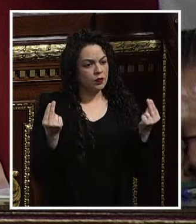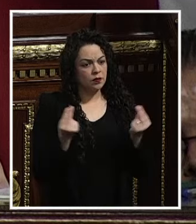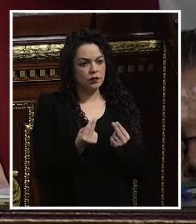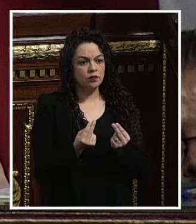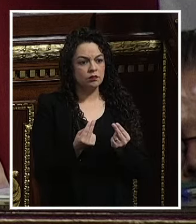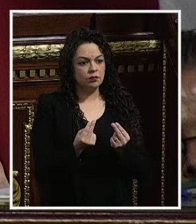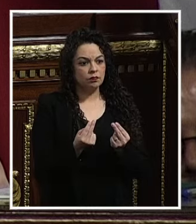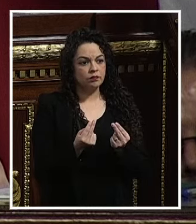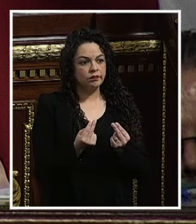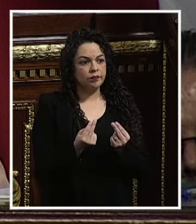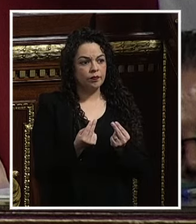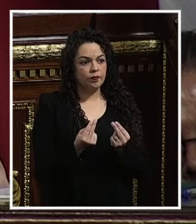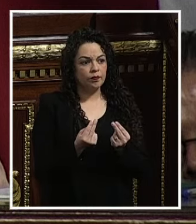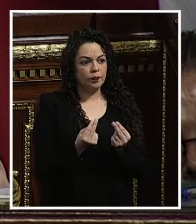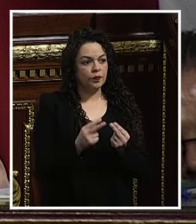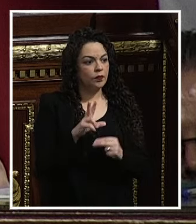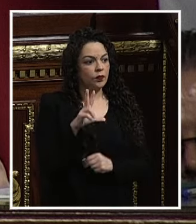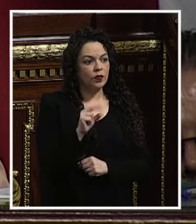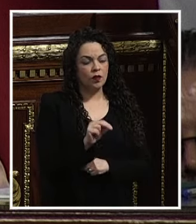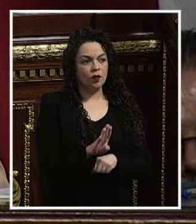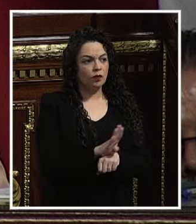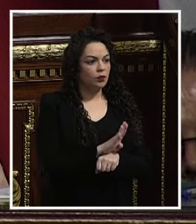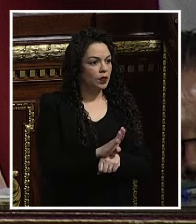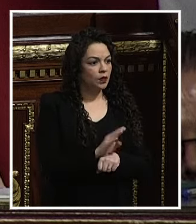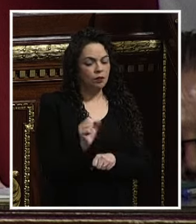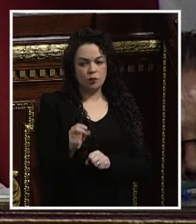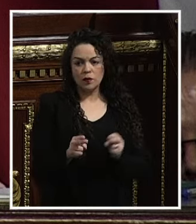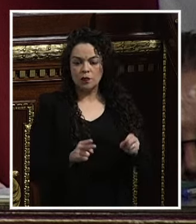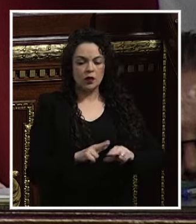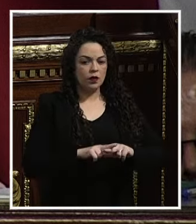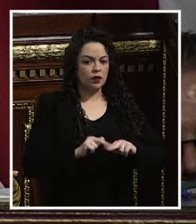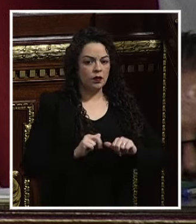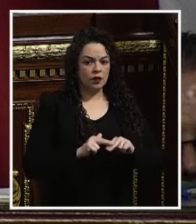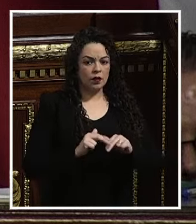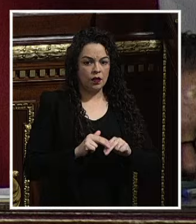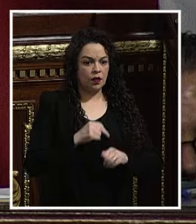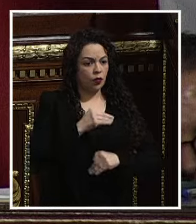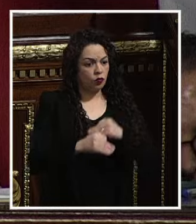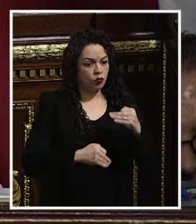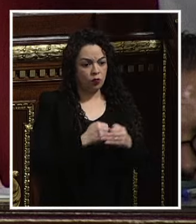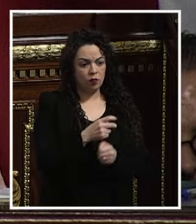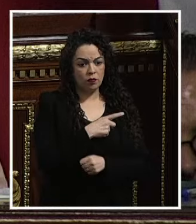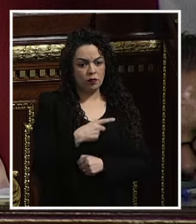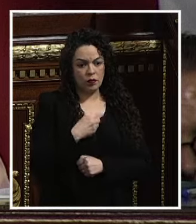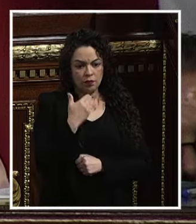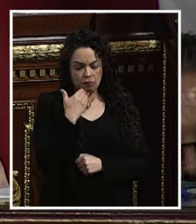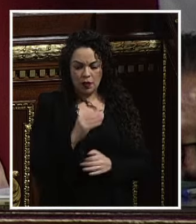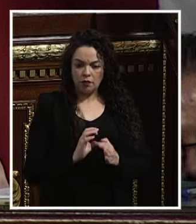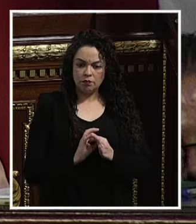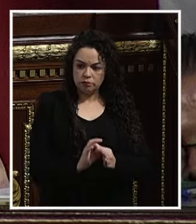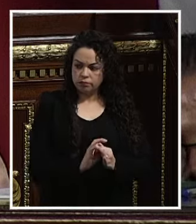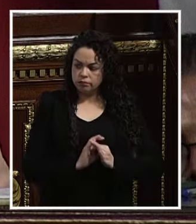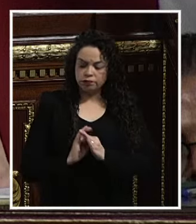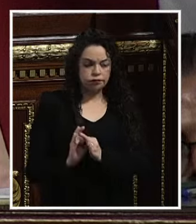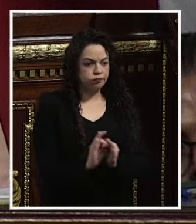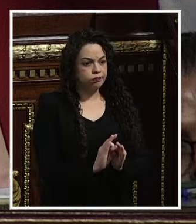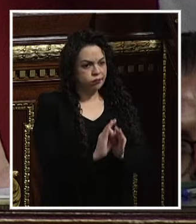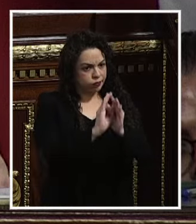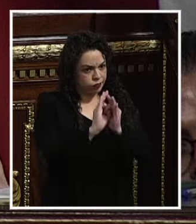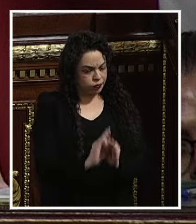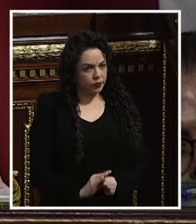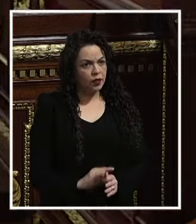el adecuado equilibrio y colaboración entre los poderes. Diputadas y diputados,